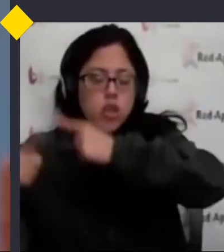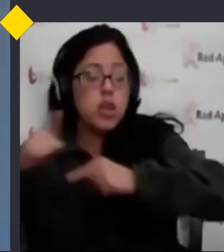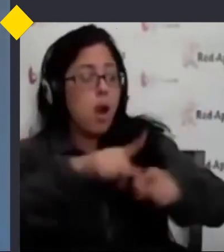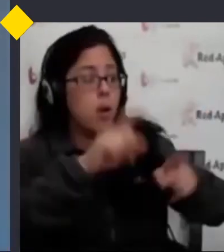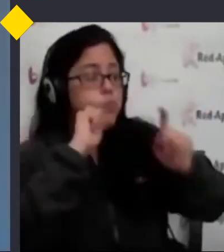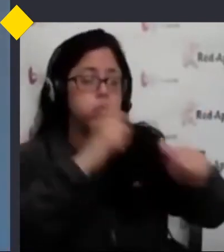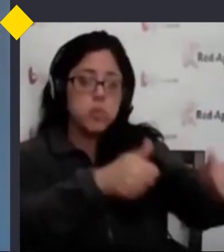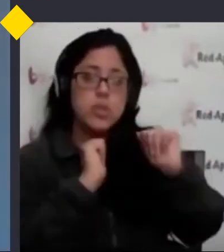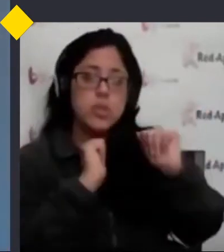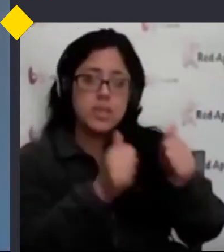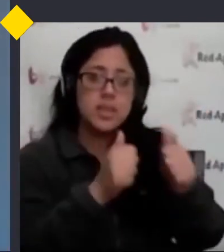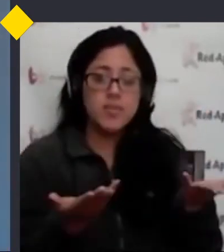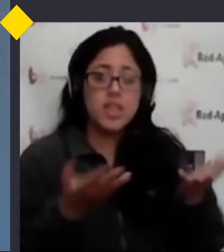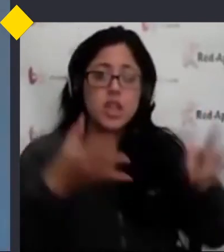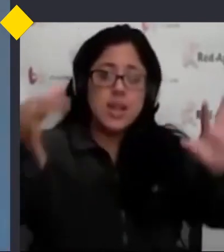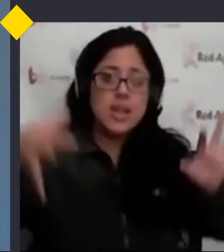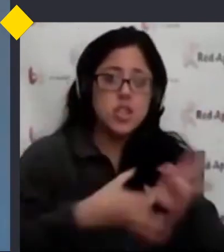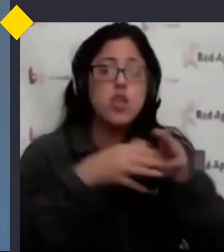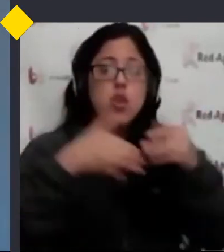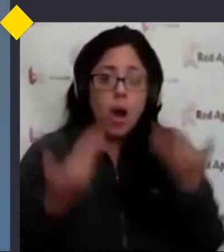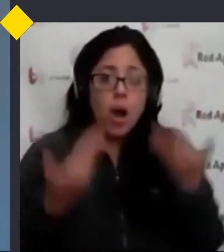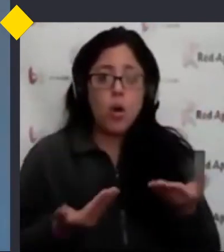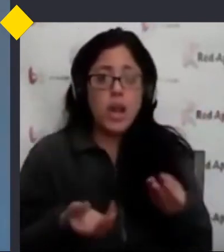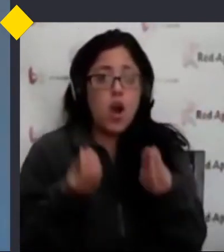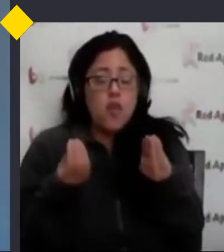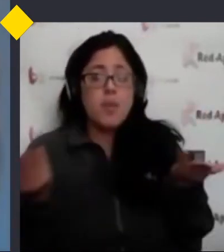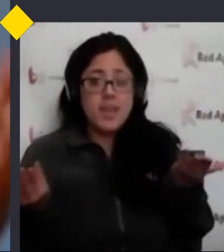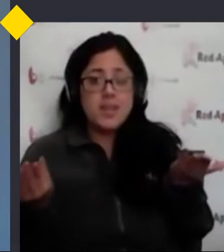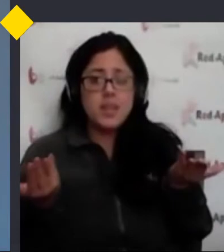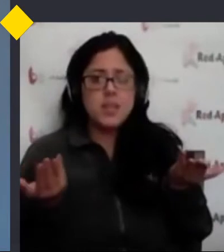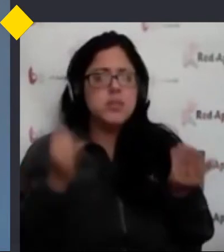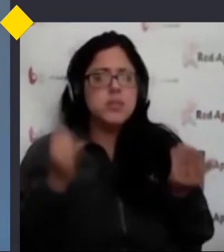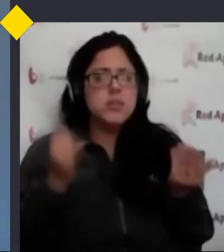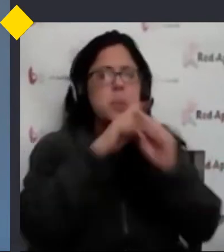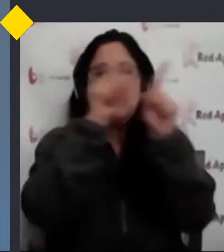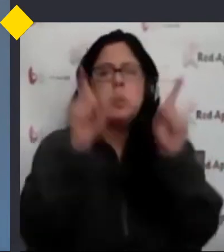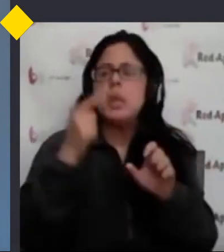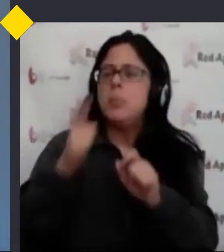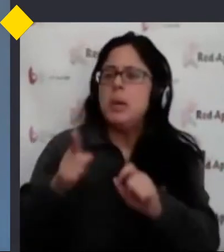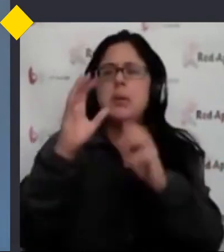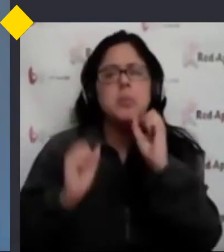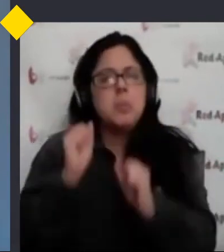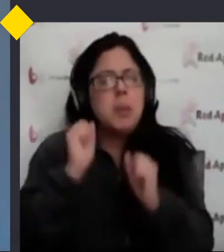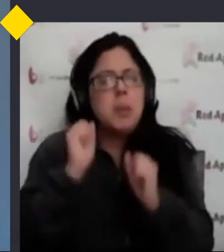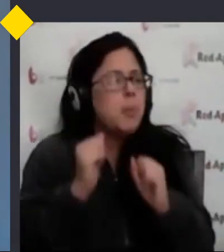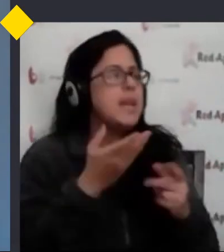relacionado con lo que viene ahora, justamente, a mí siempre me preguntan, es que el empleo, mira, una empresa tiene que contratar a las mejores